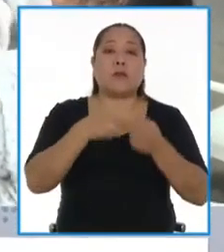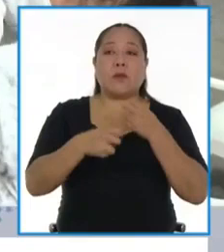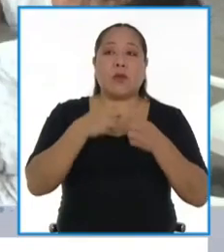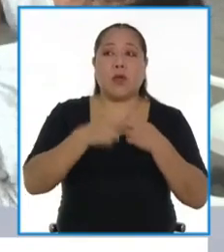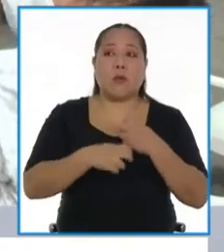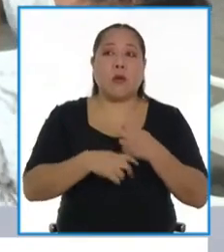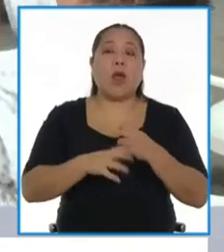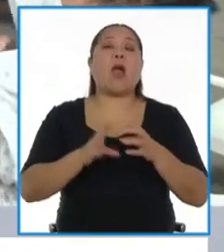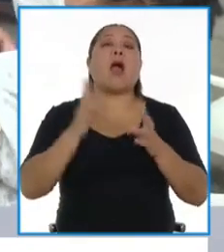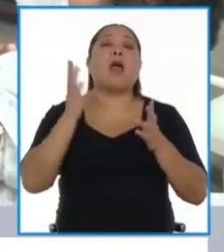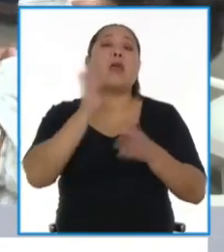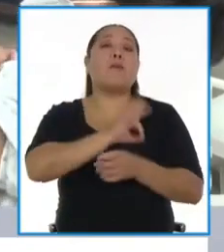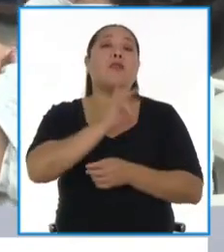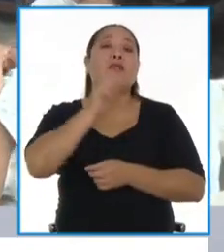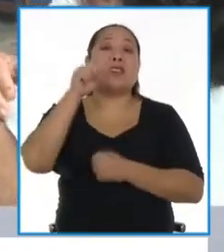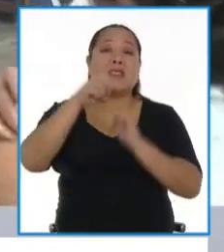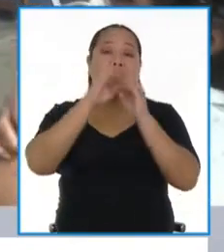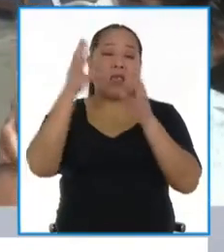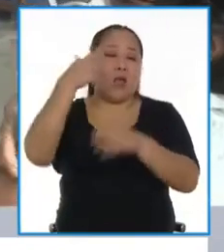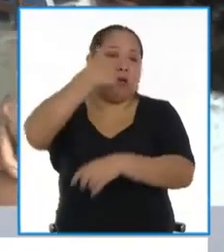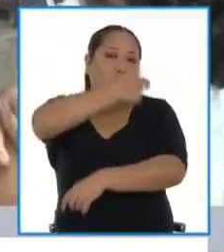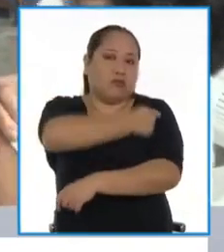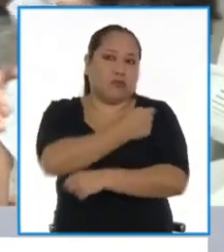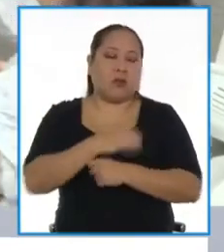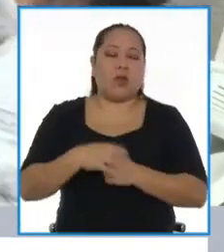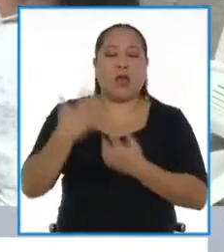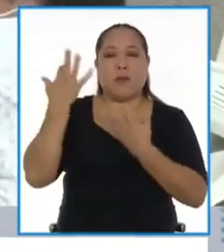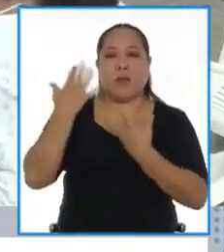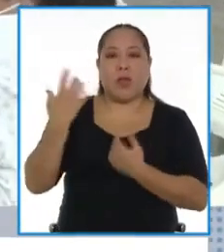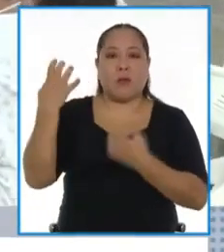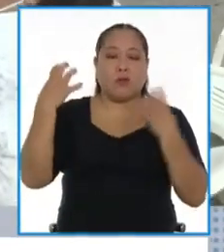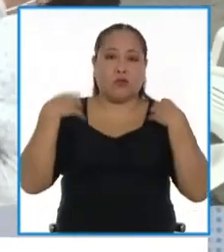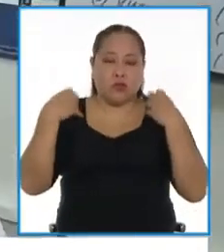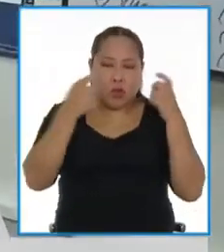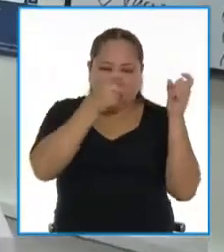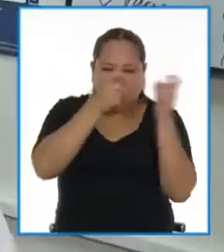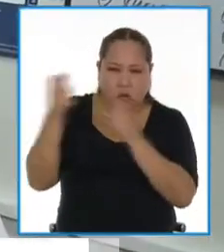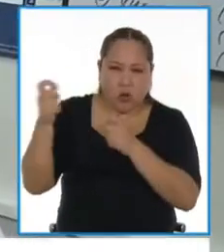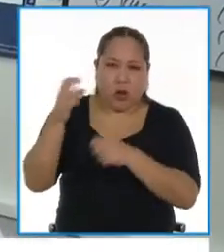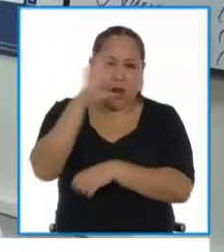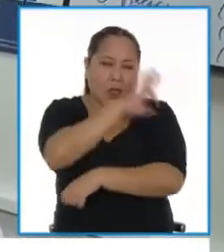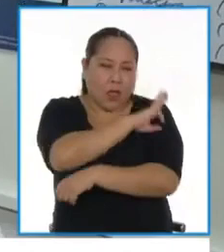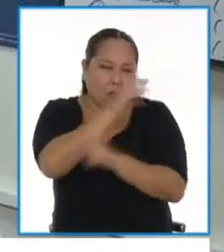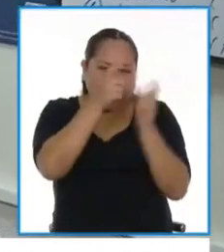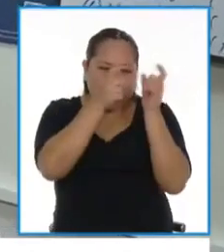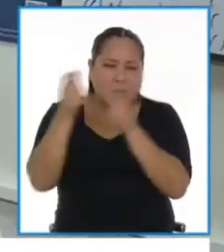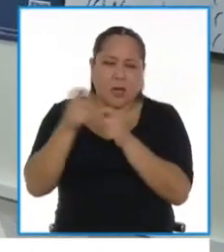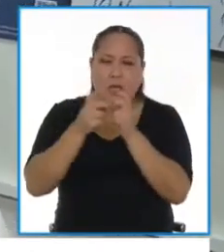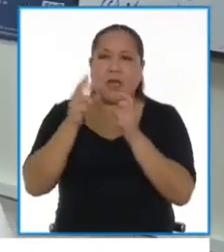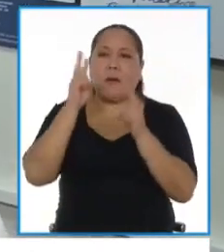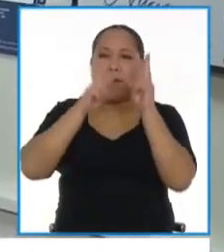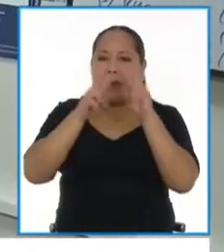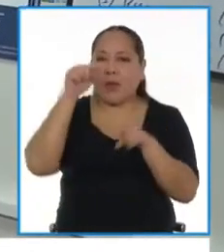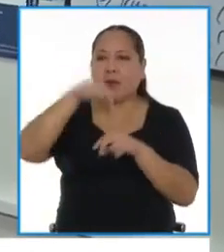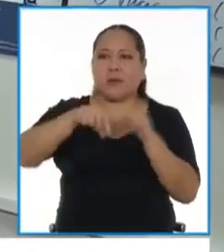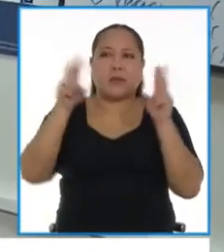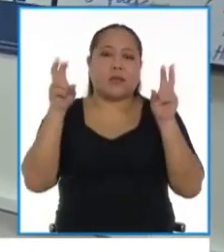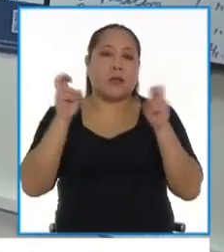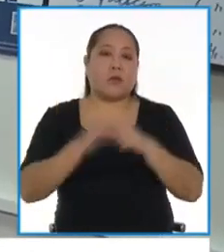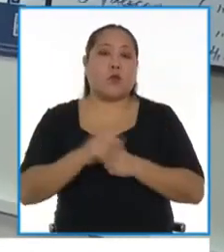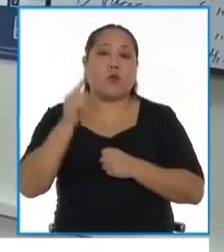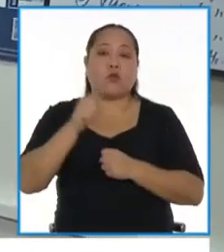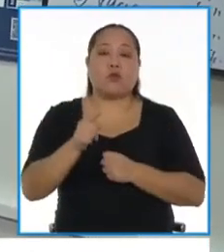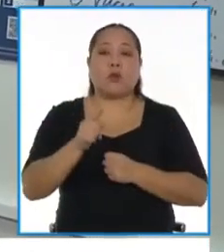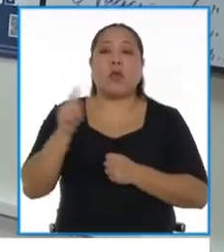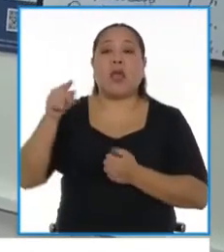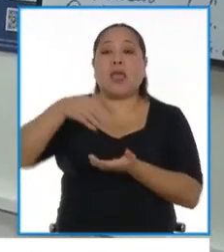esta manera irregular, y esperamos que la Contraloría y la Fiscalía tomen cartas en el asunto. La licenciada Clara Bustamante debe ser retirada del